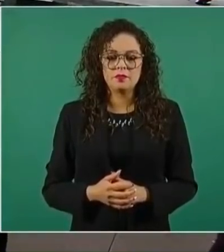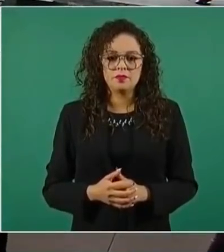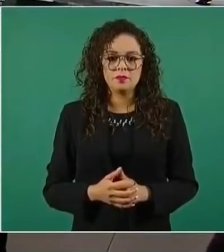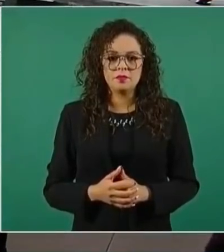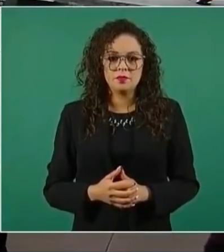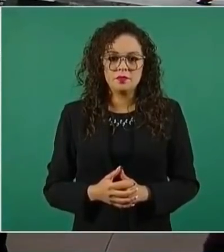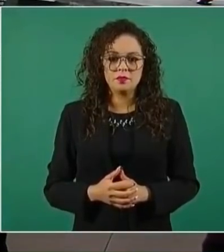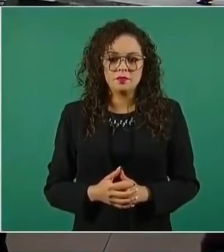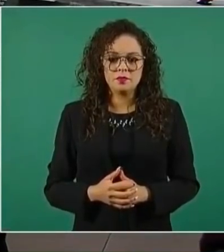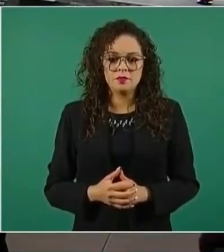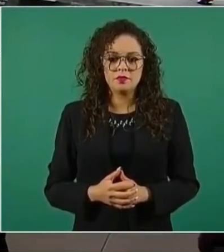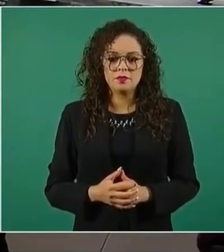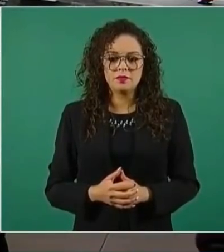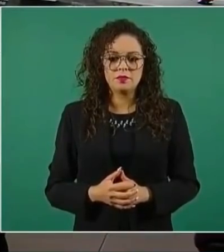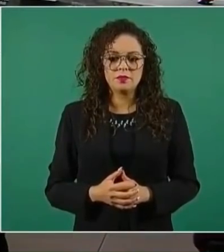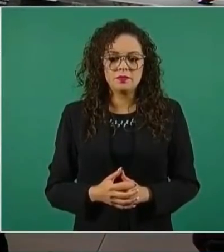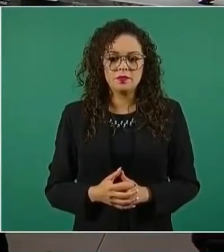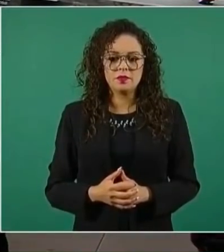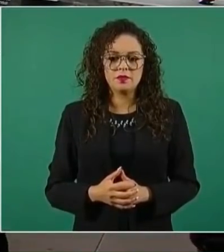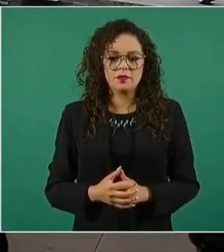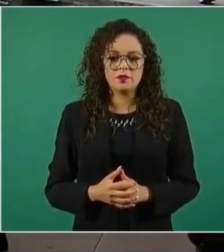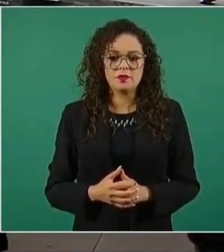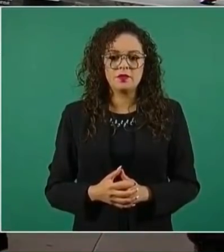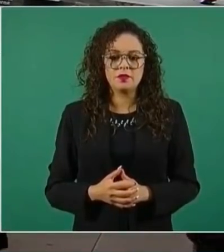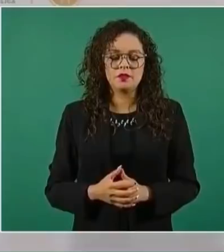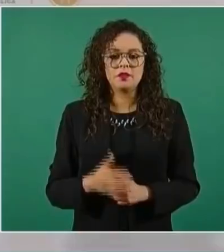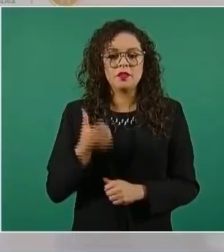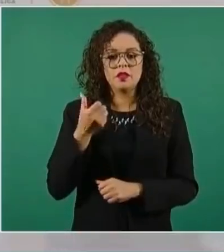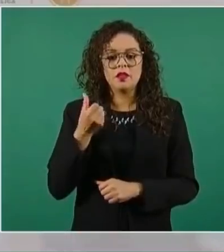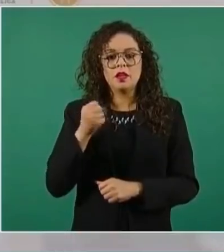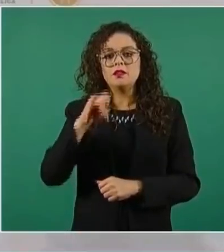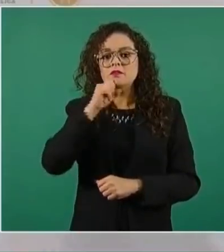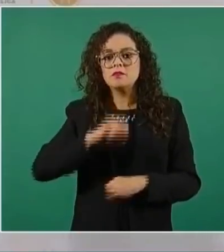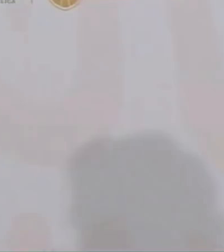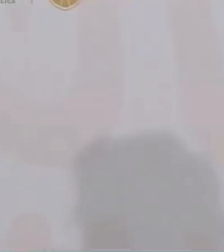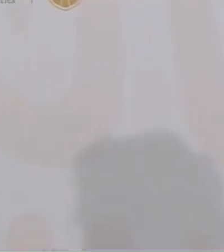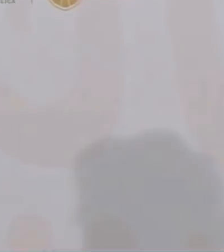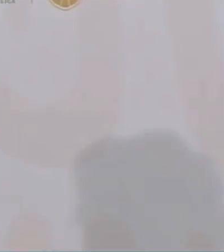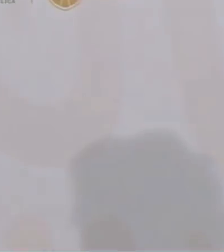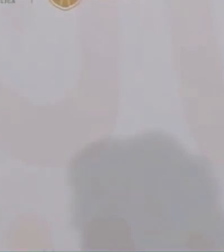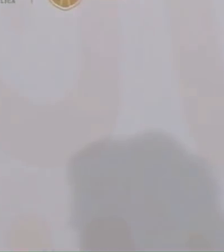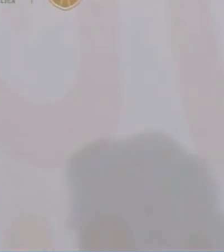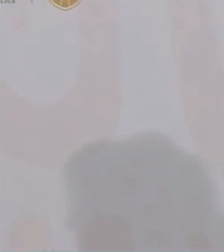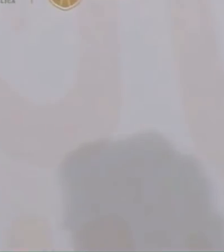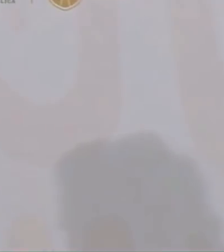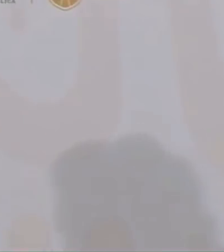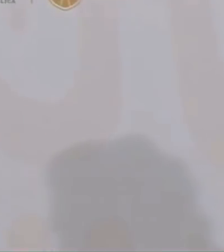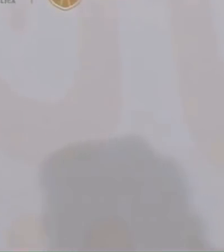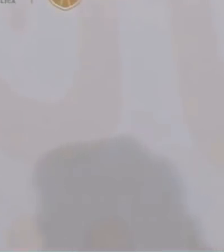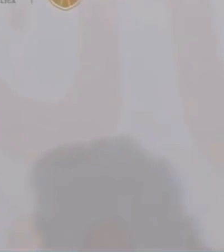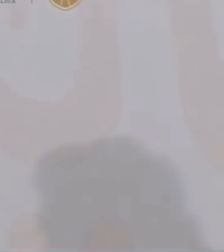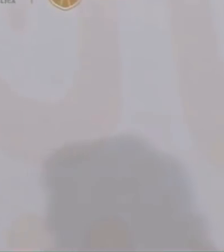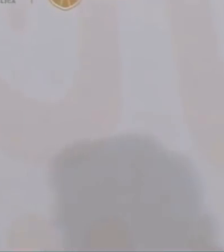mexica tenían que pagar tributo o impuestos al poder central,